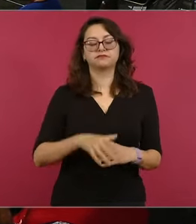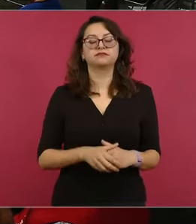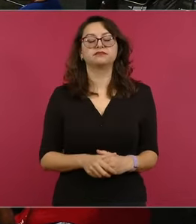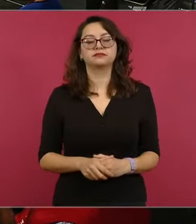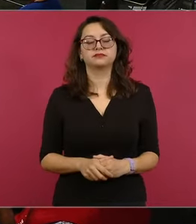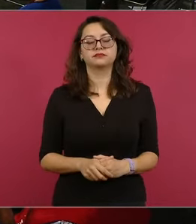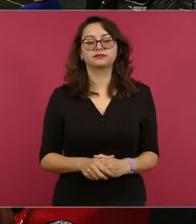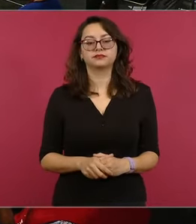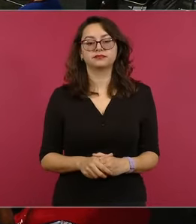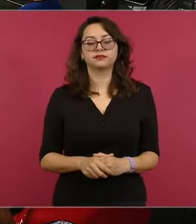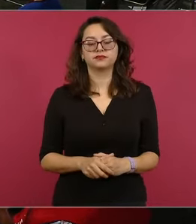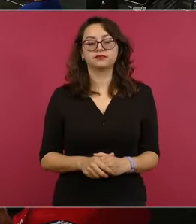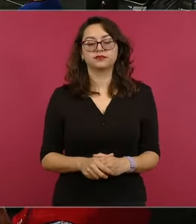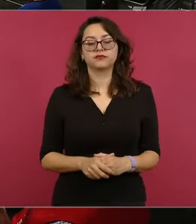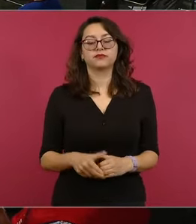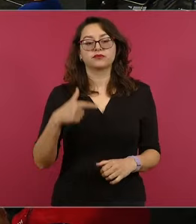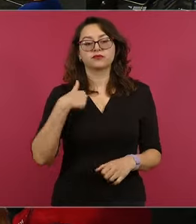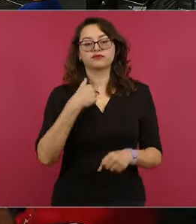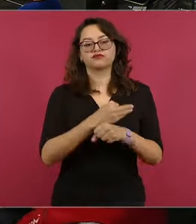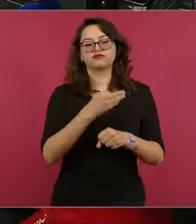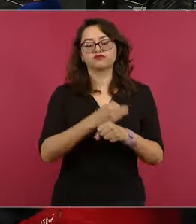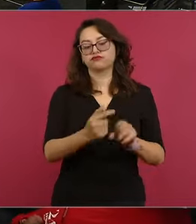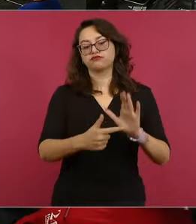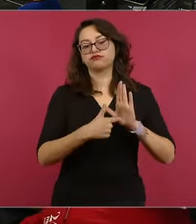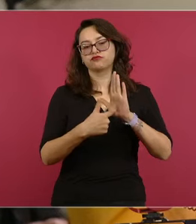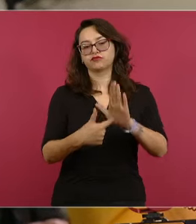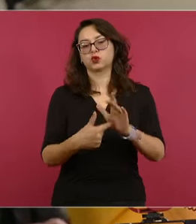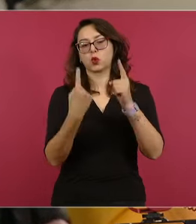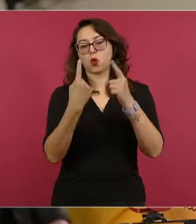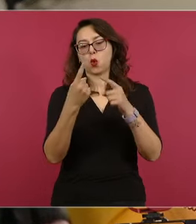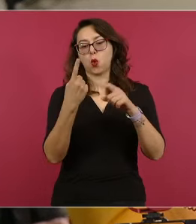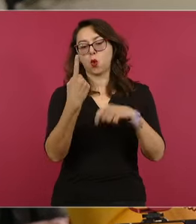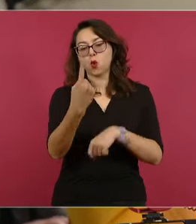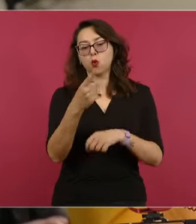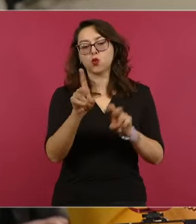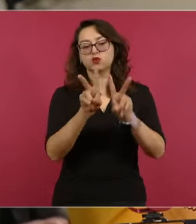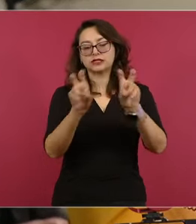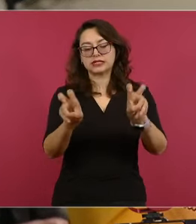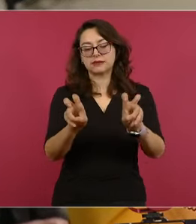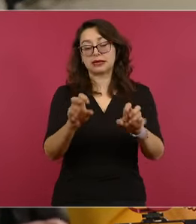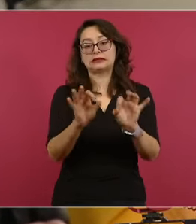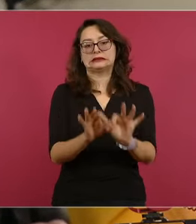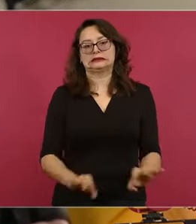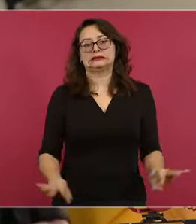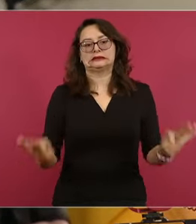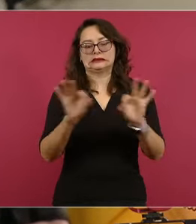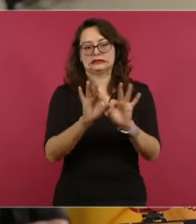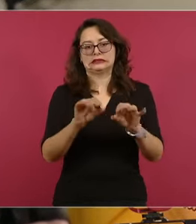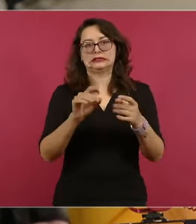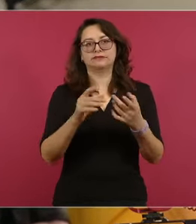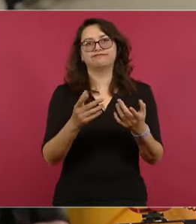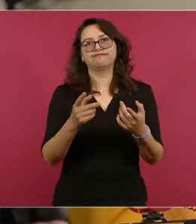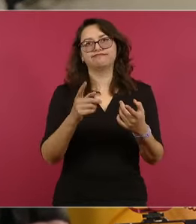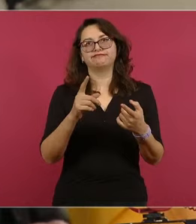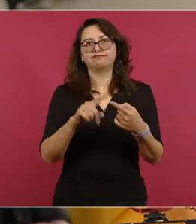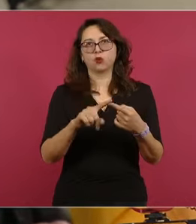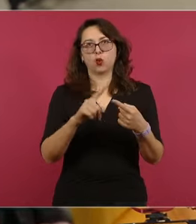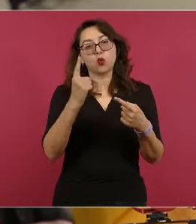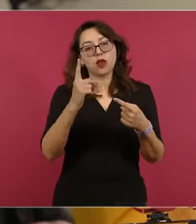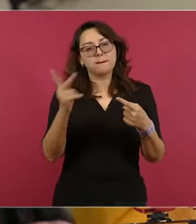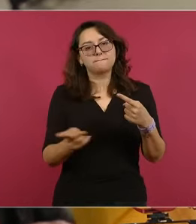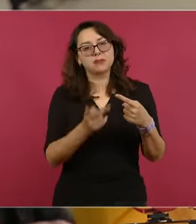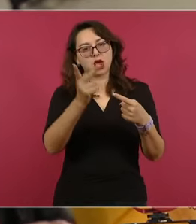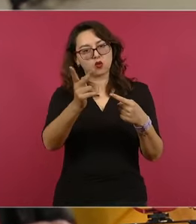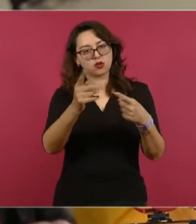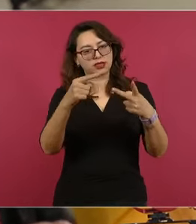Tijuana. Presidente, le traigo un punto, una pregunta importante y dos puntos de esta pregunta. Es sobre